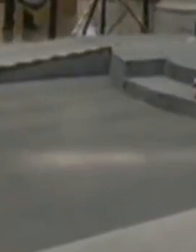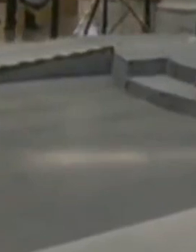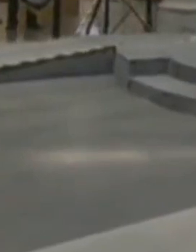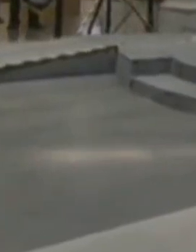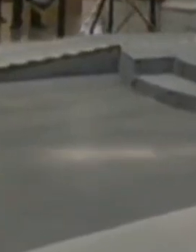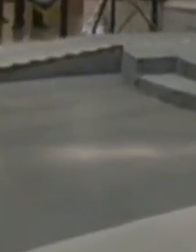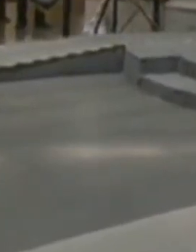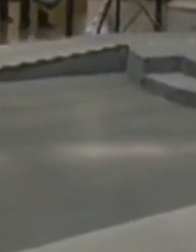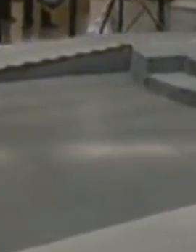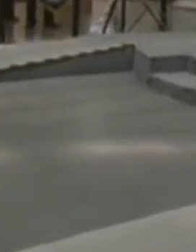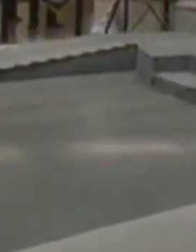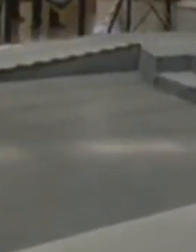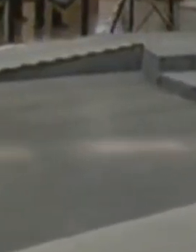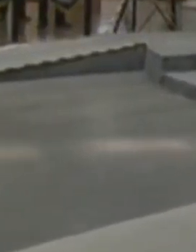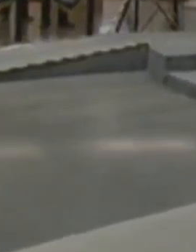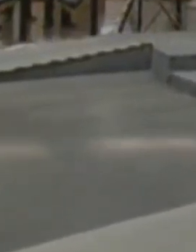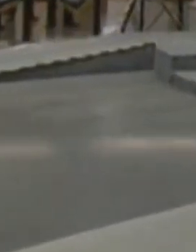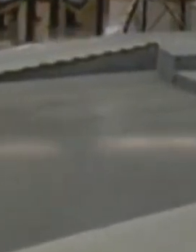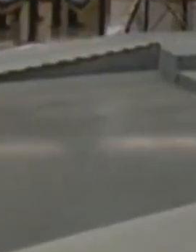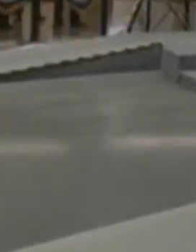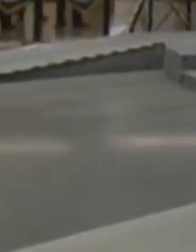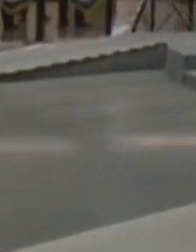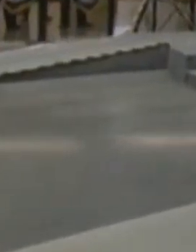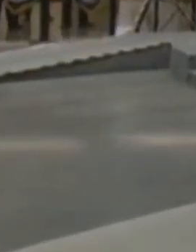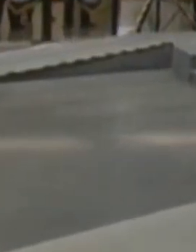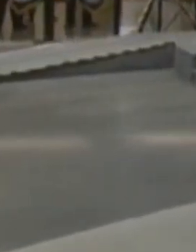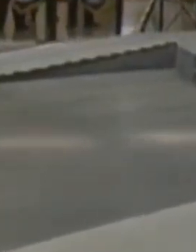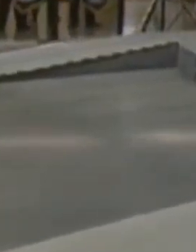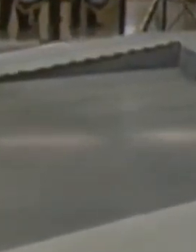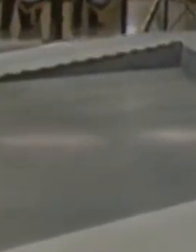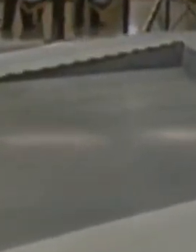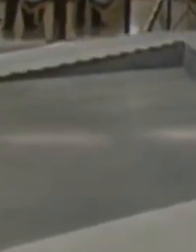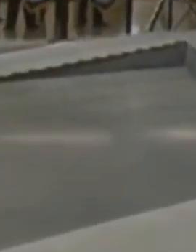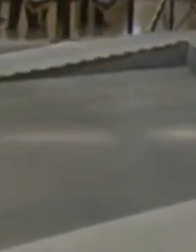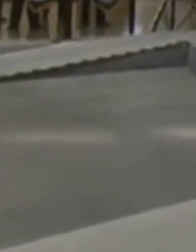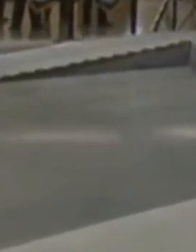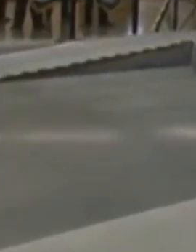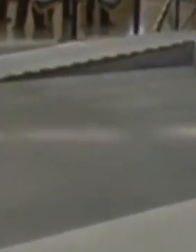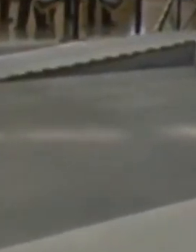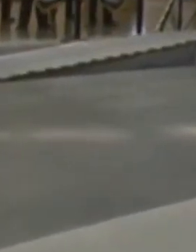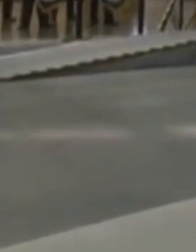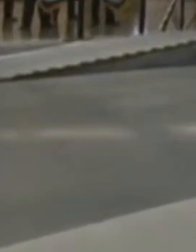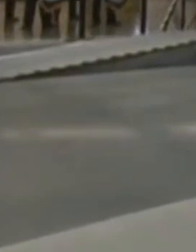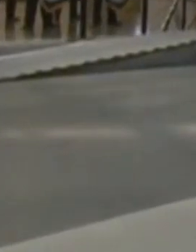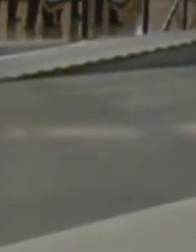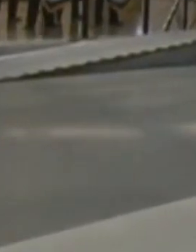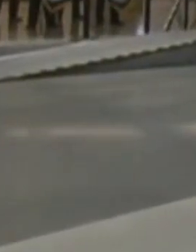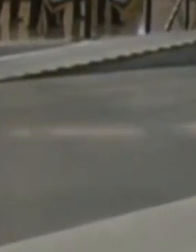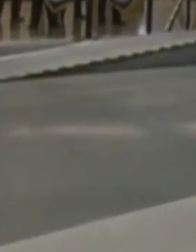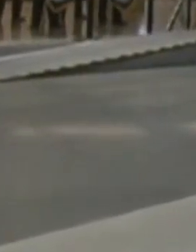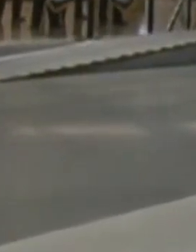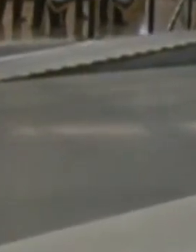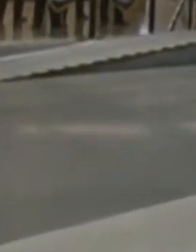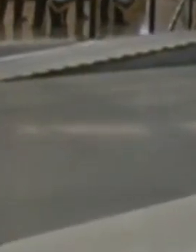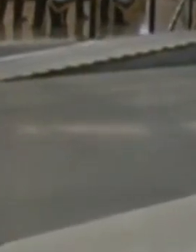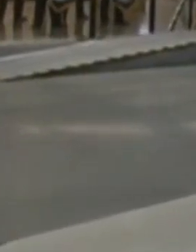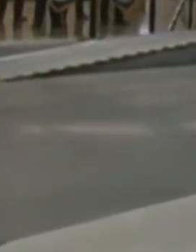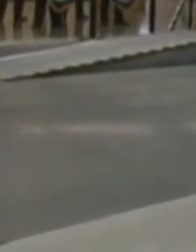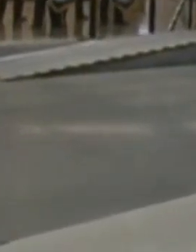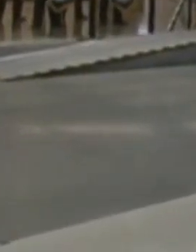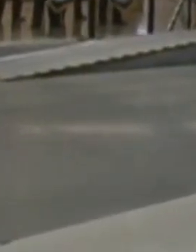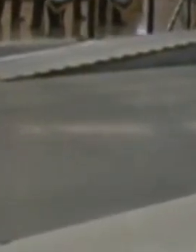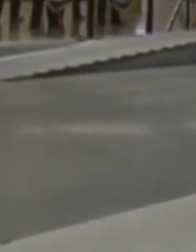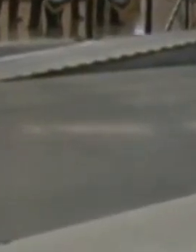respira historia. Se respira historia no solamente por los nombres que están en el muro de honor, sino en cada uno de los muros de